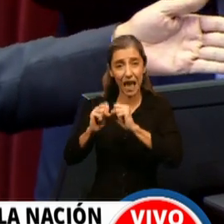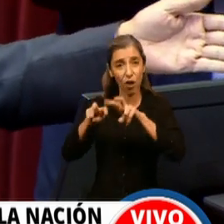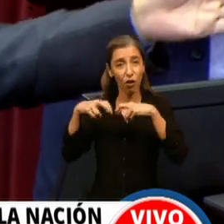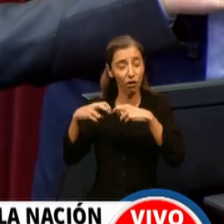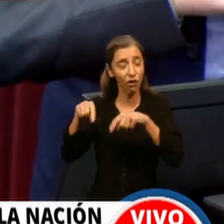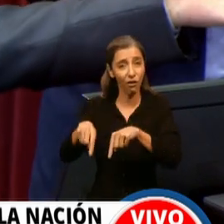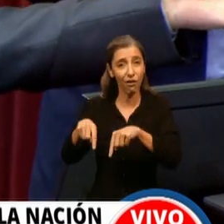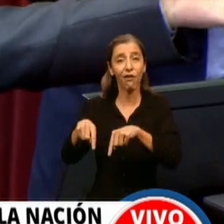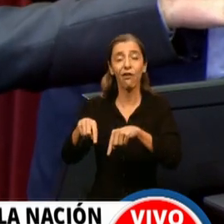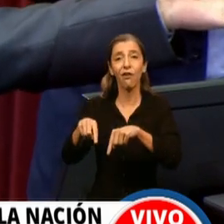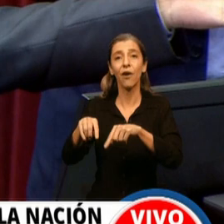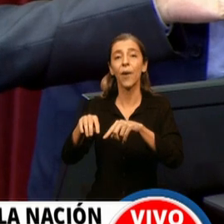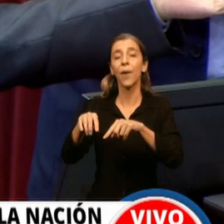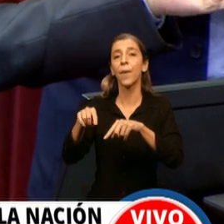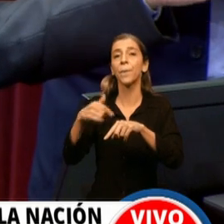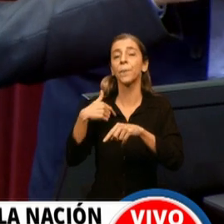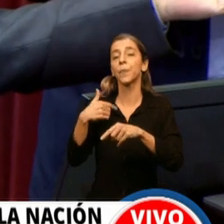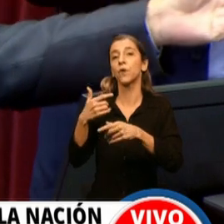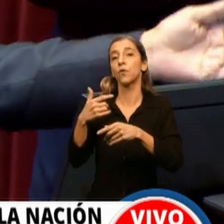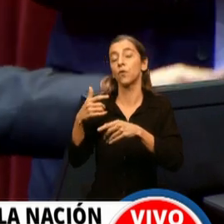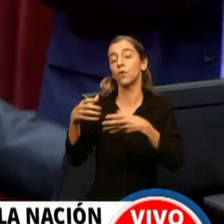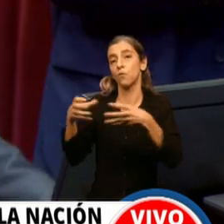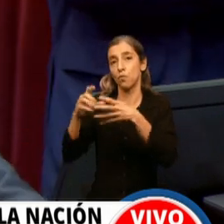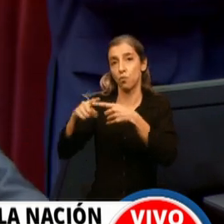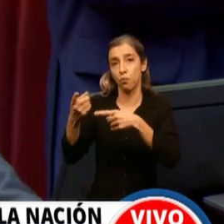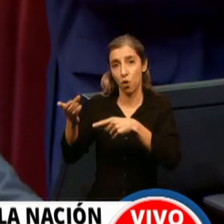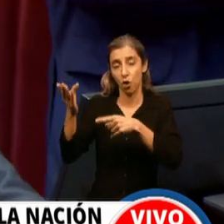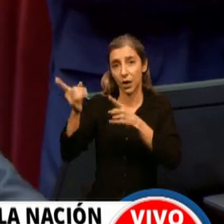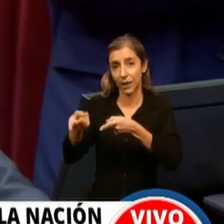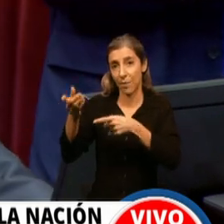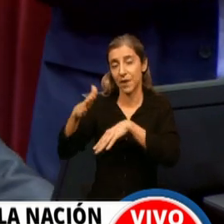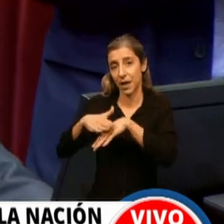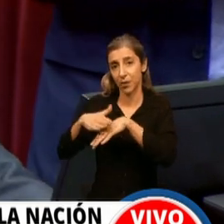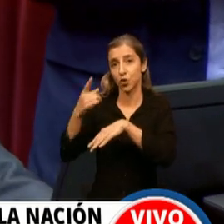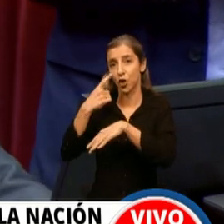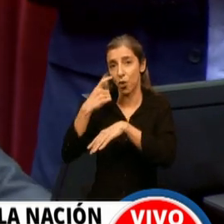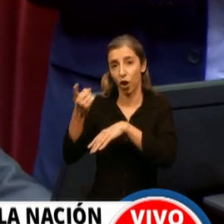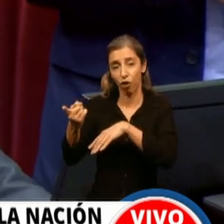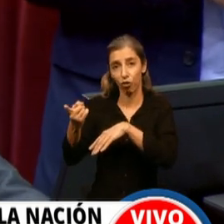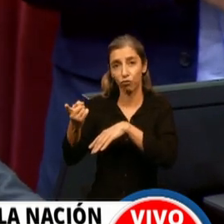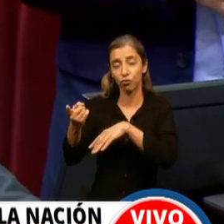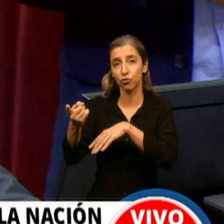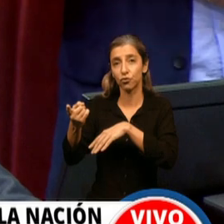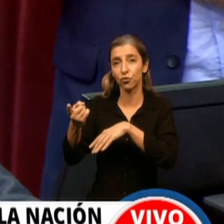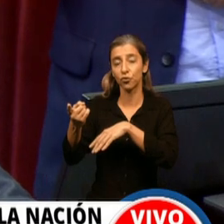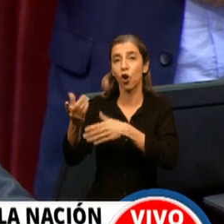parlamentario del bloque y al quién fiscaliza el tema